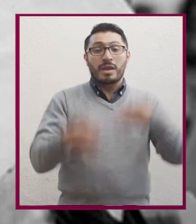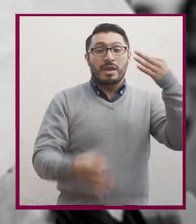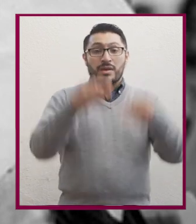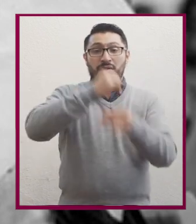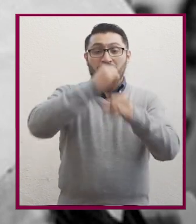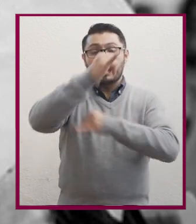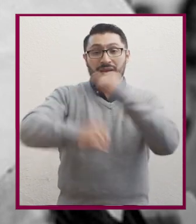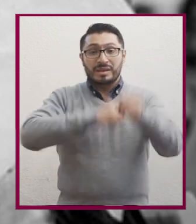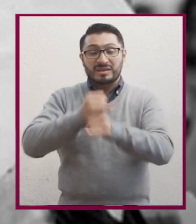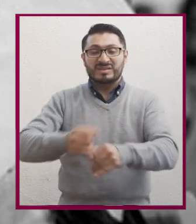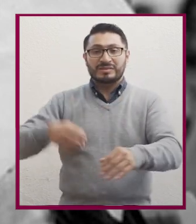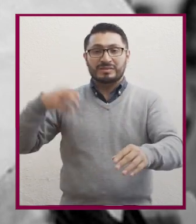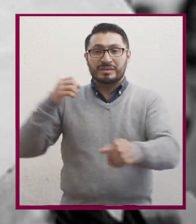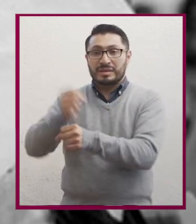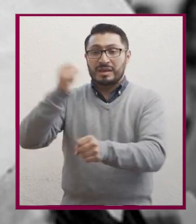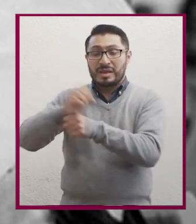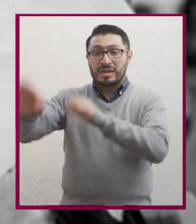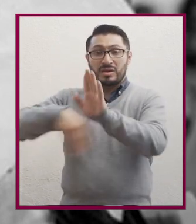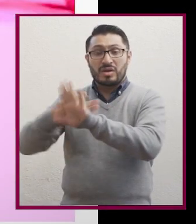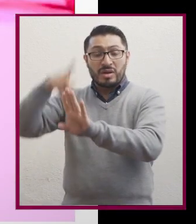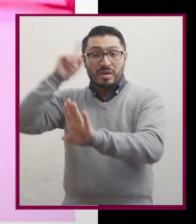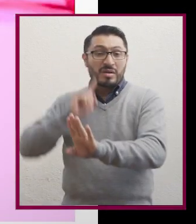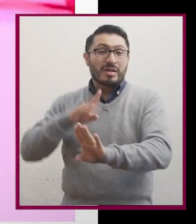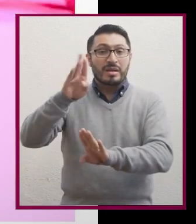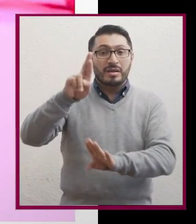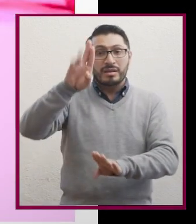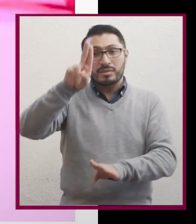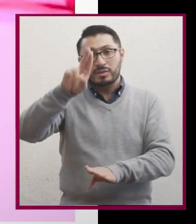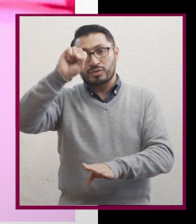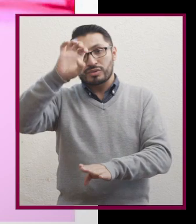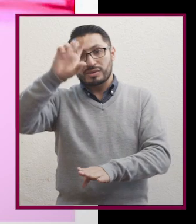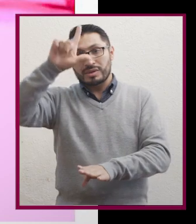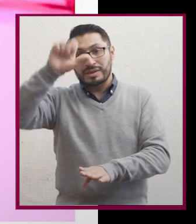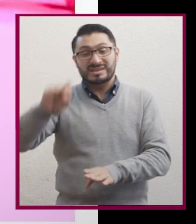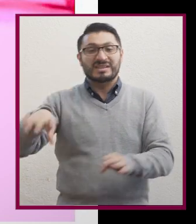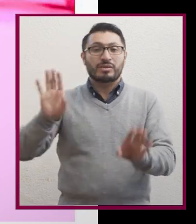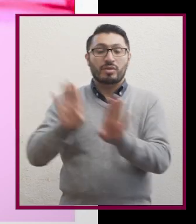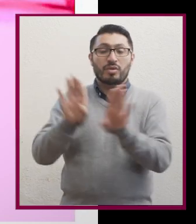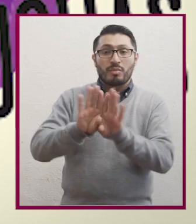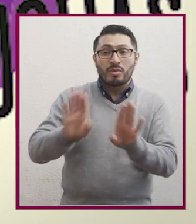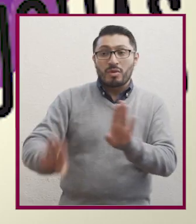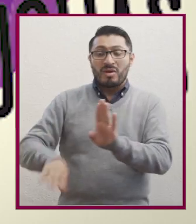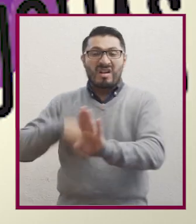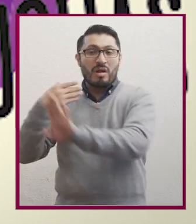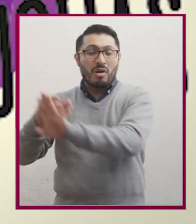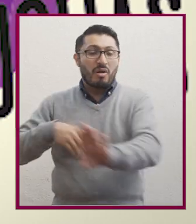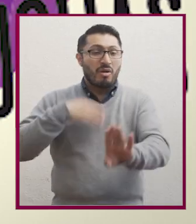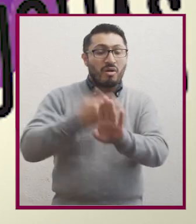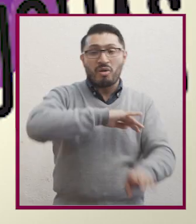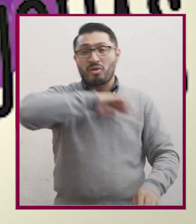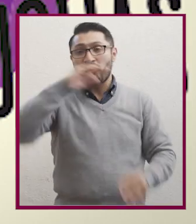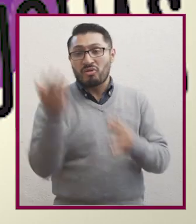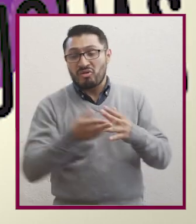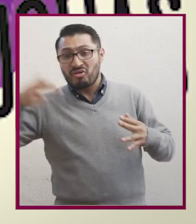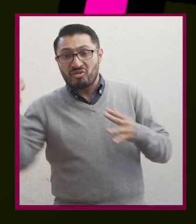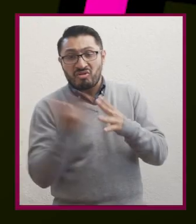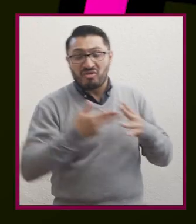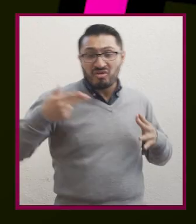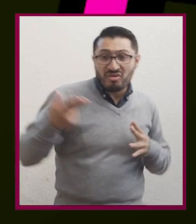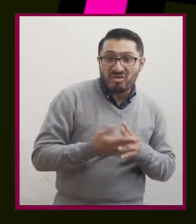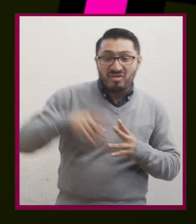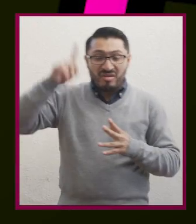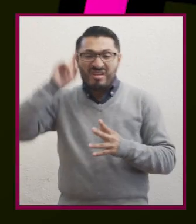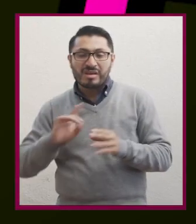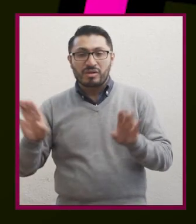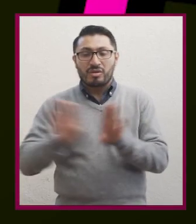contra la Mujer, realizado en Bruselas, para referirse a el asesinato de mujeres realizado por hombres motivado por